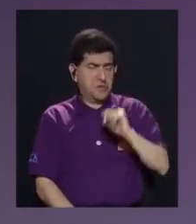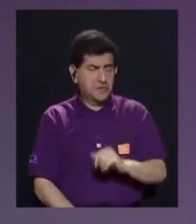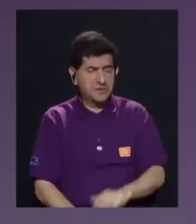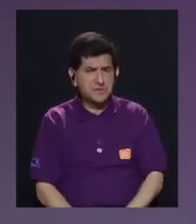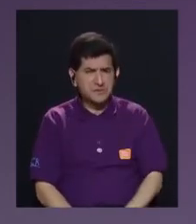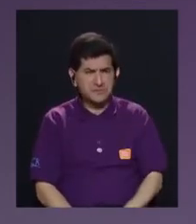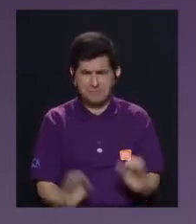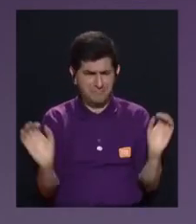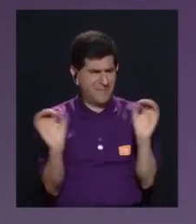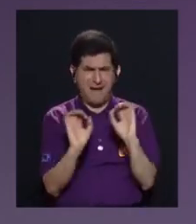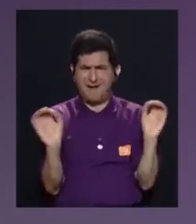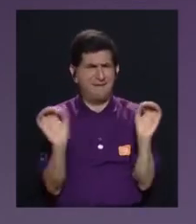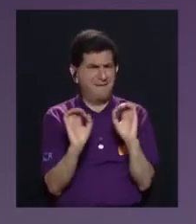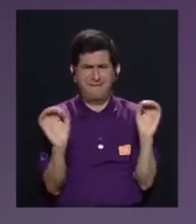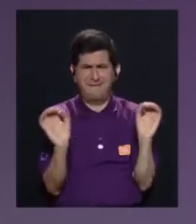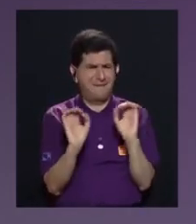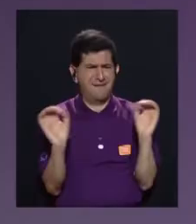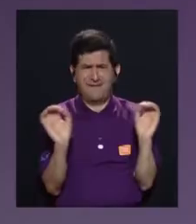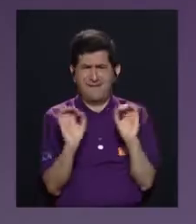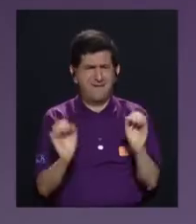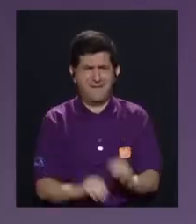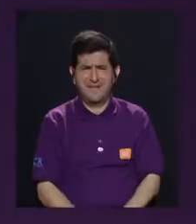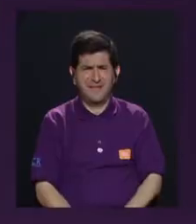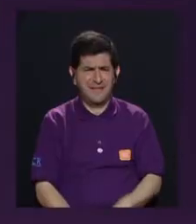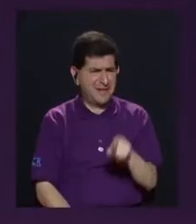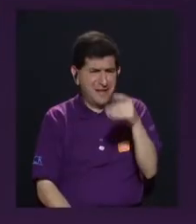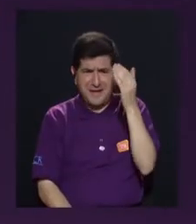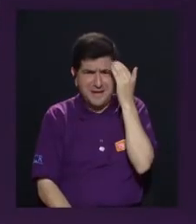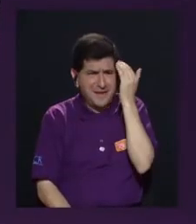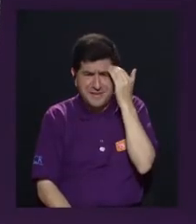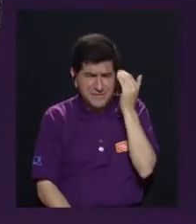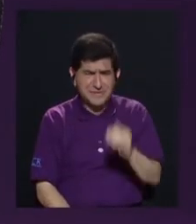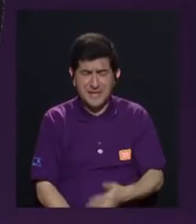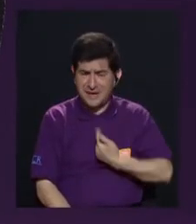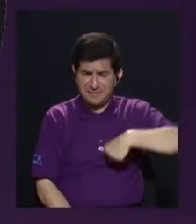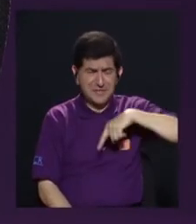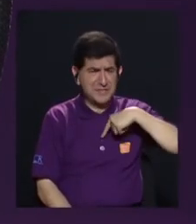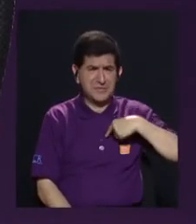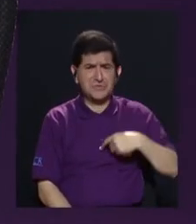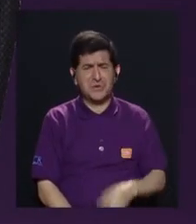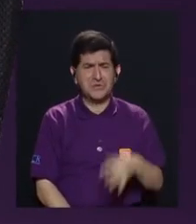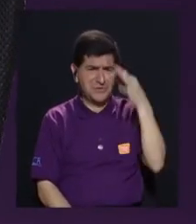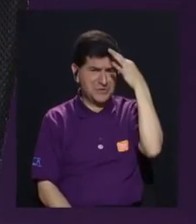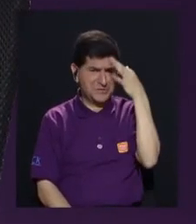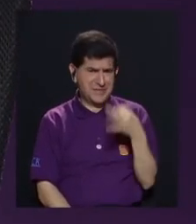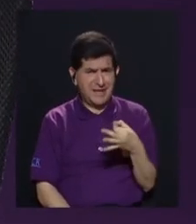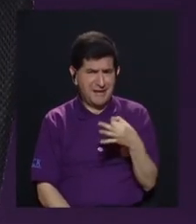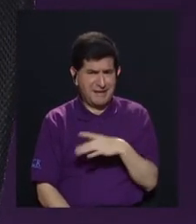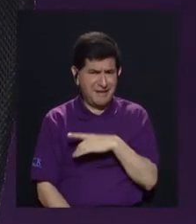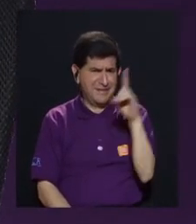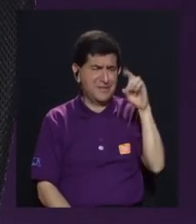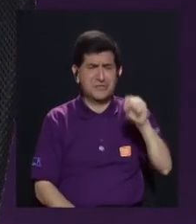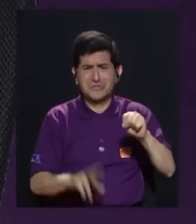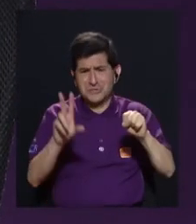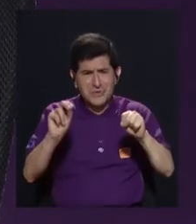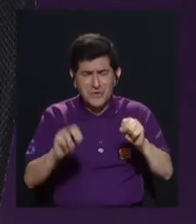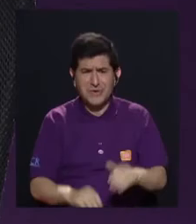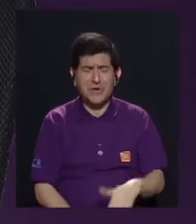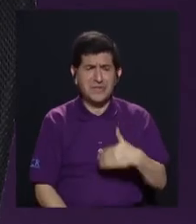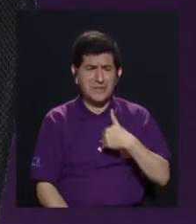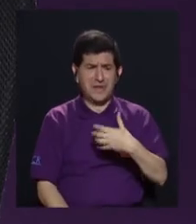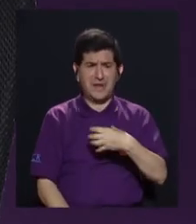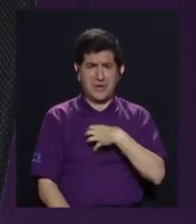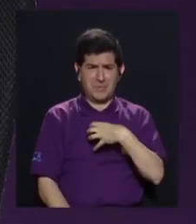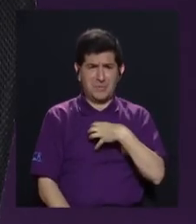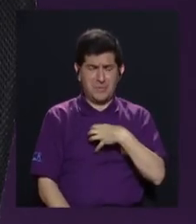para nada porque somos creyentes y tenemos nuestra propia